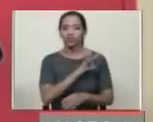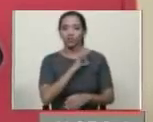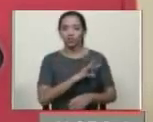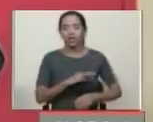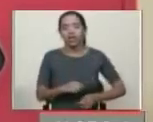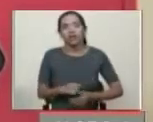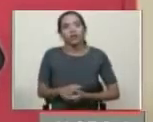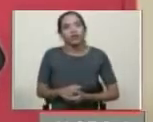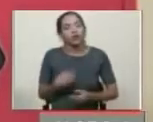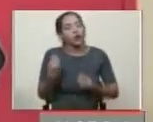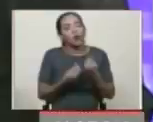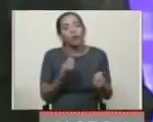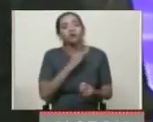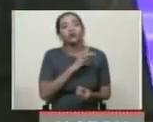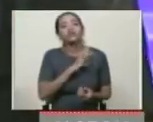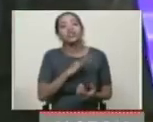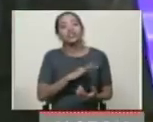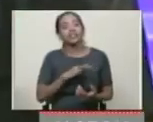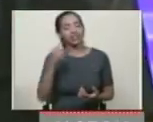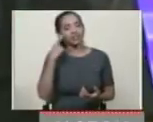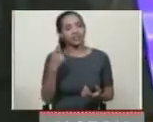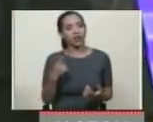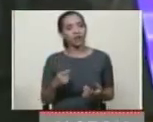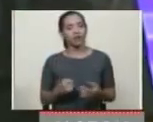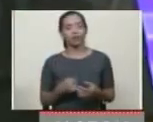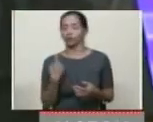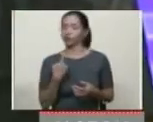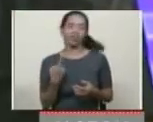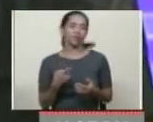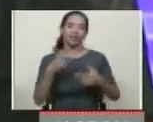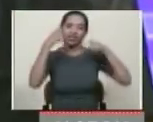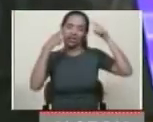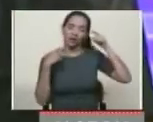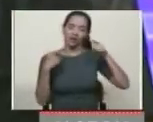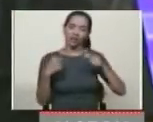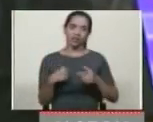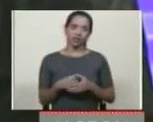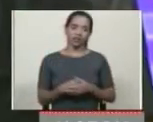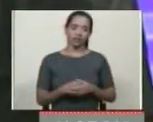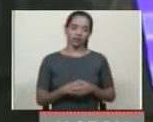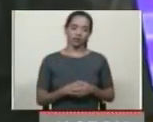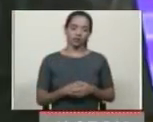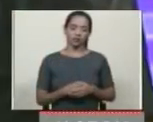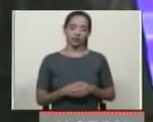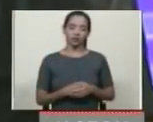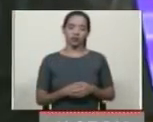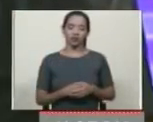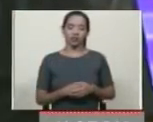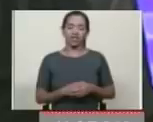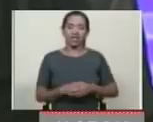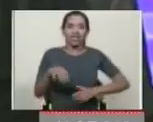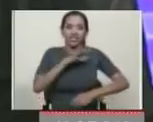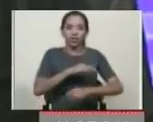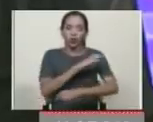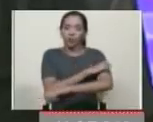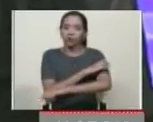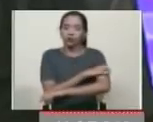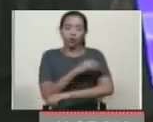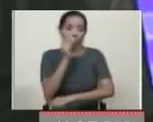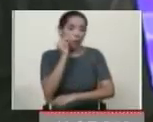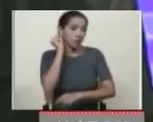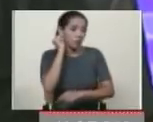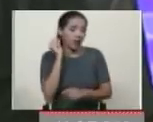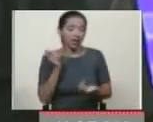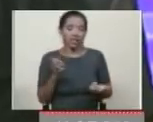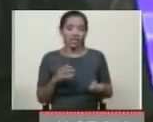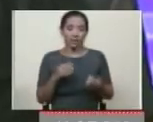como sociedad, ¿sabes? O sea, no nada más entre chavistas o contra los opositores, o sea, el señor opositor, la señora opositora que nos esté